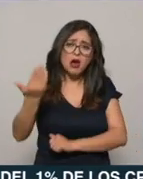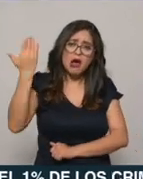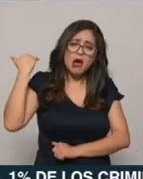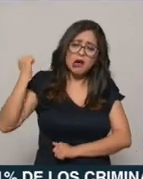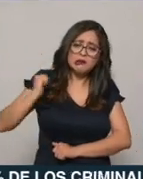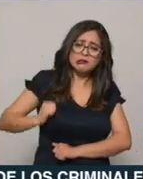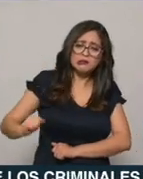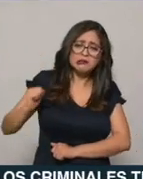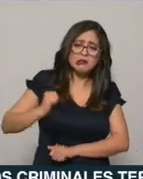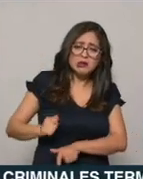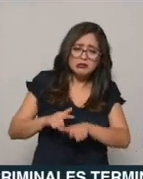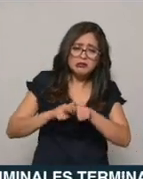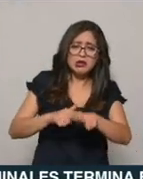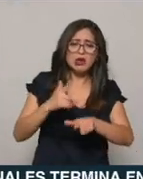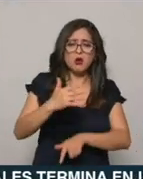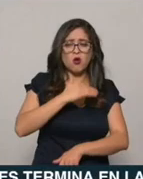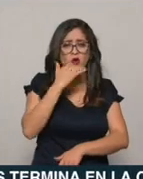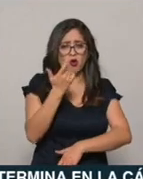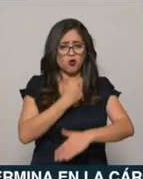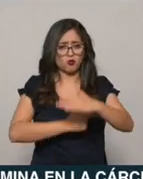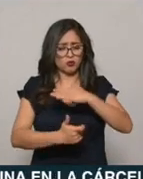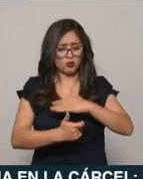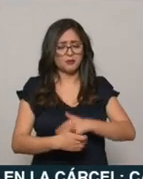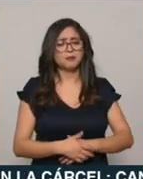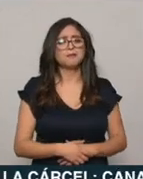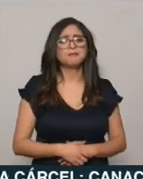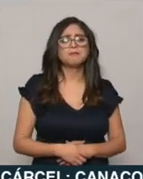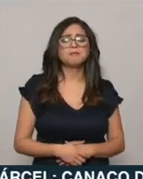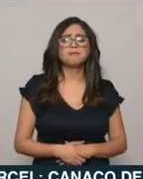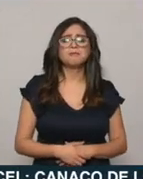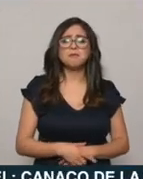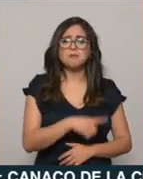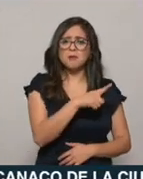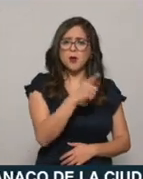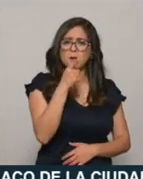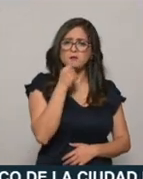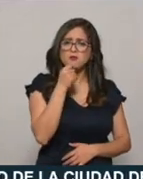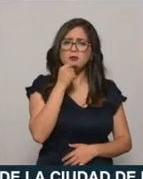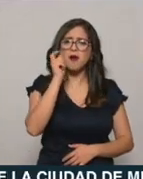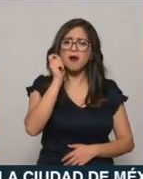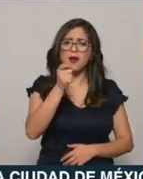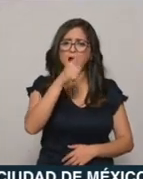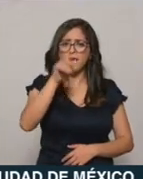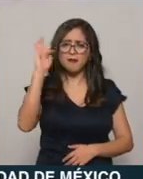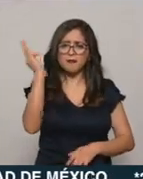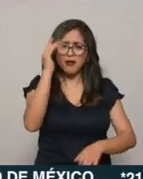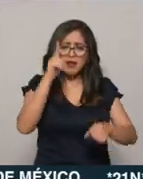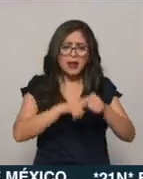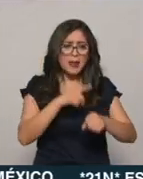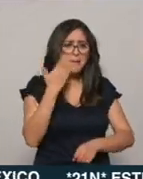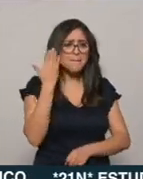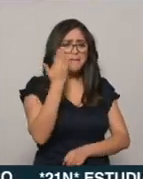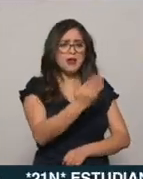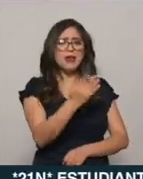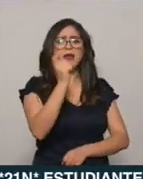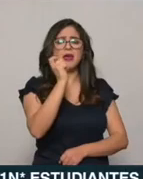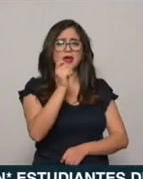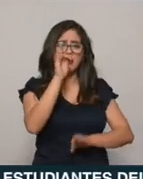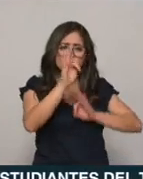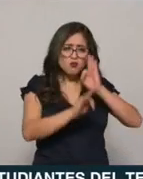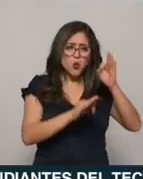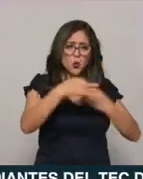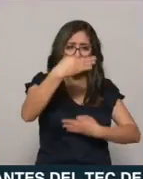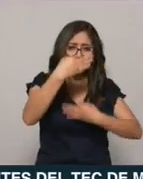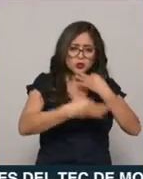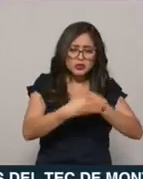existido. Los elementos de seguridad federal solo piden ser tratados con justicia, respeto y dignidad,